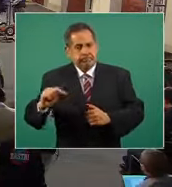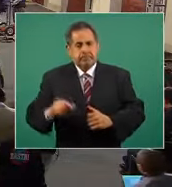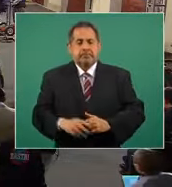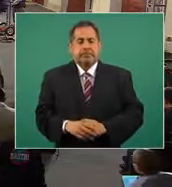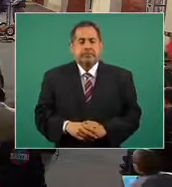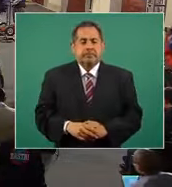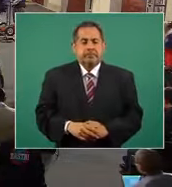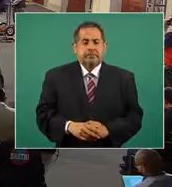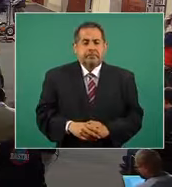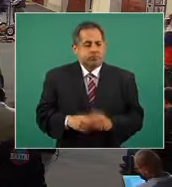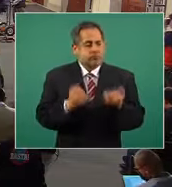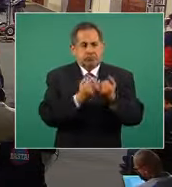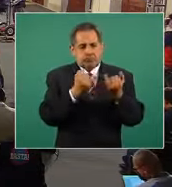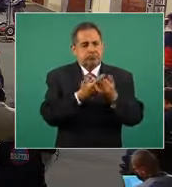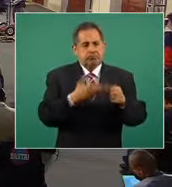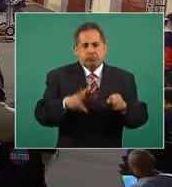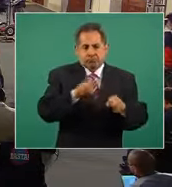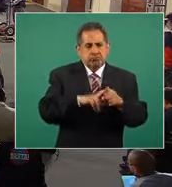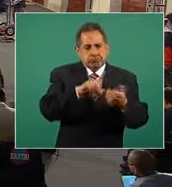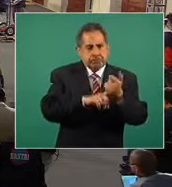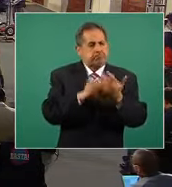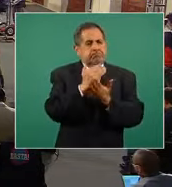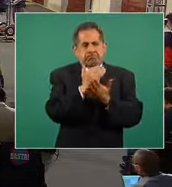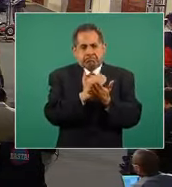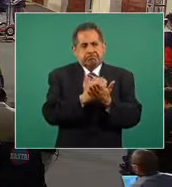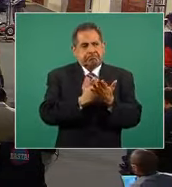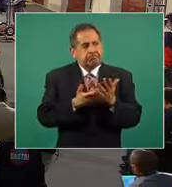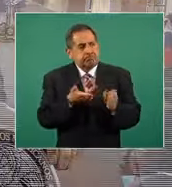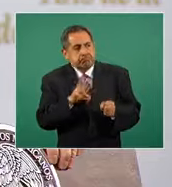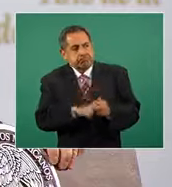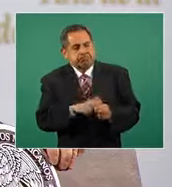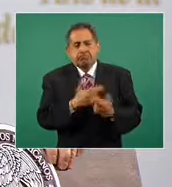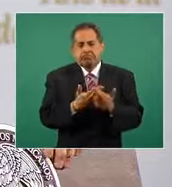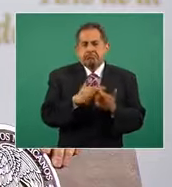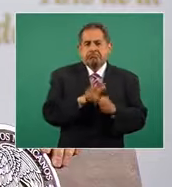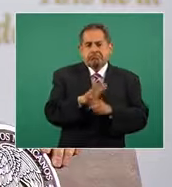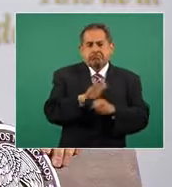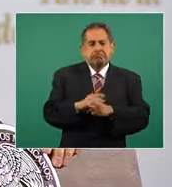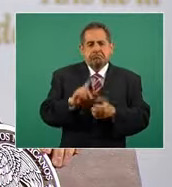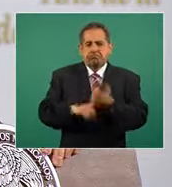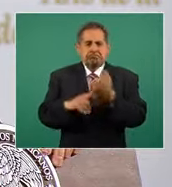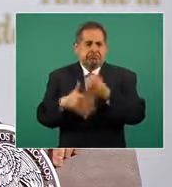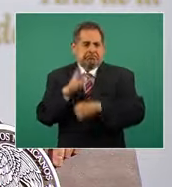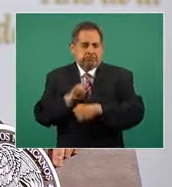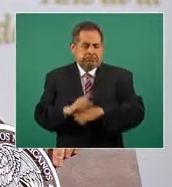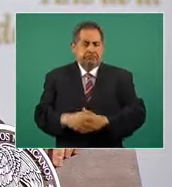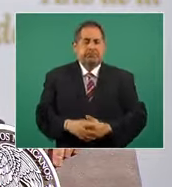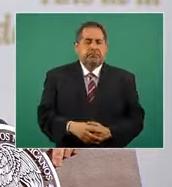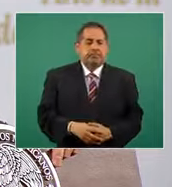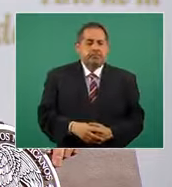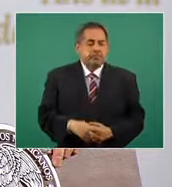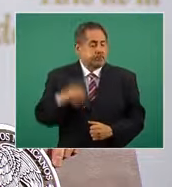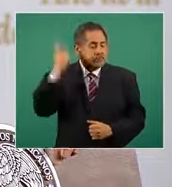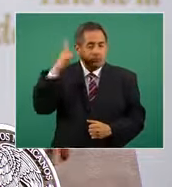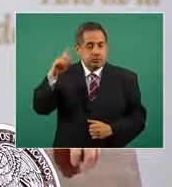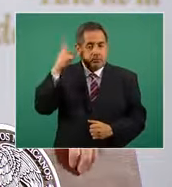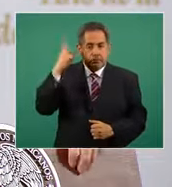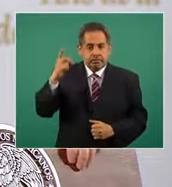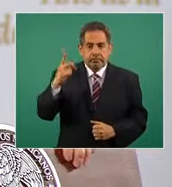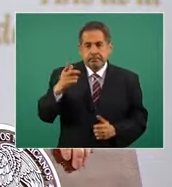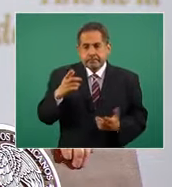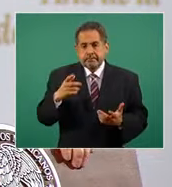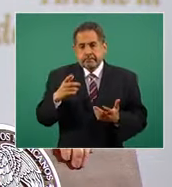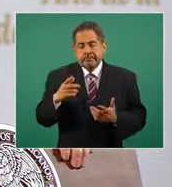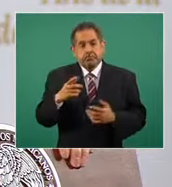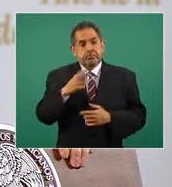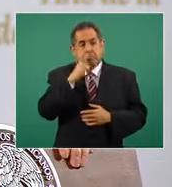siguiente, consistente es con una reducción de la hospitalización también por más de una quincena. La siguiente, Durango sí tiene una tendencia general